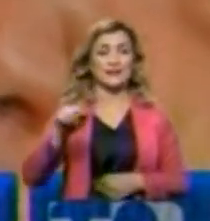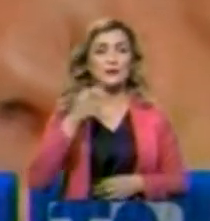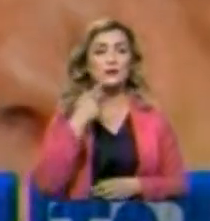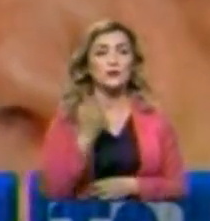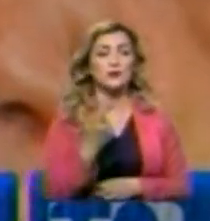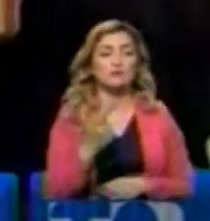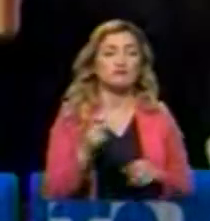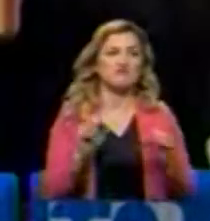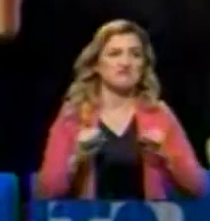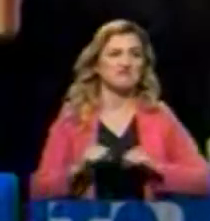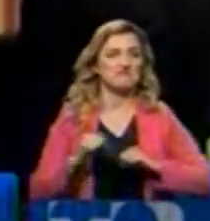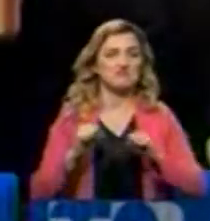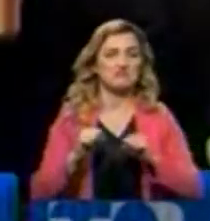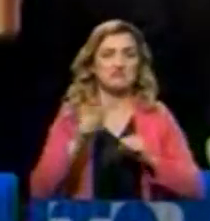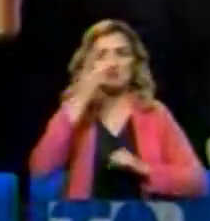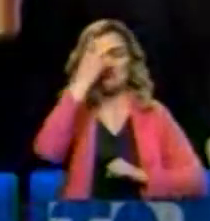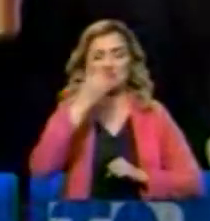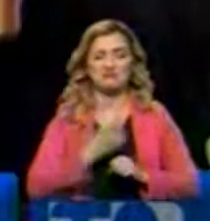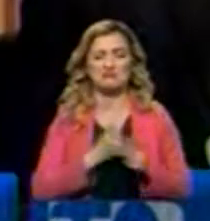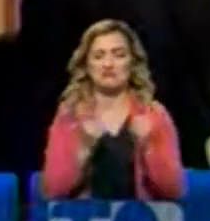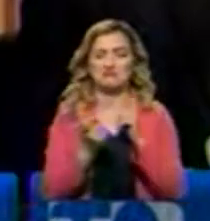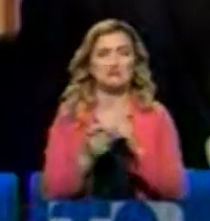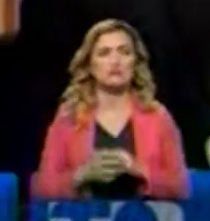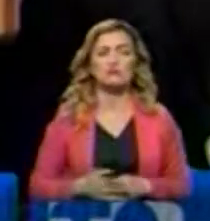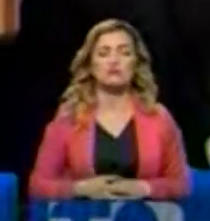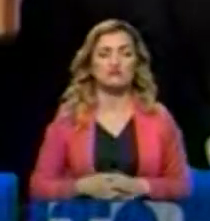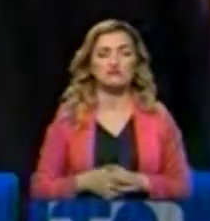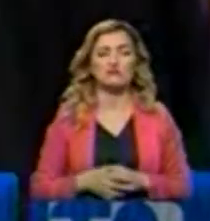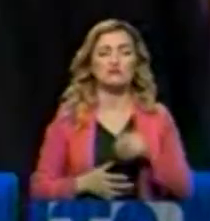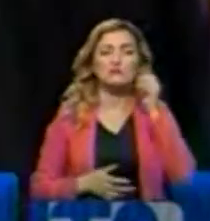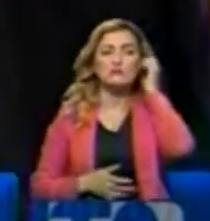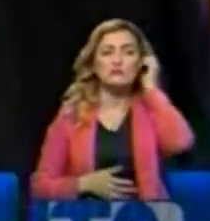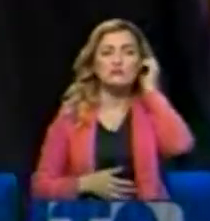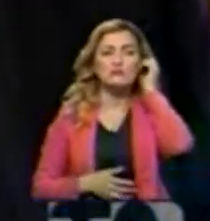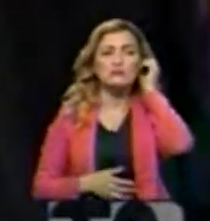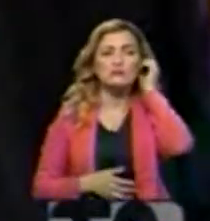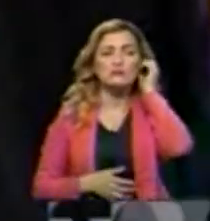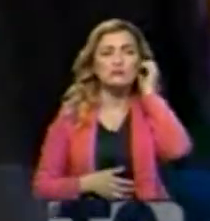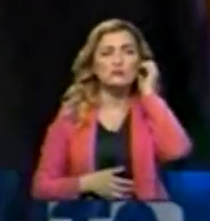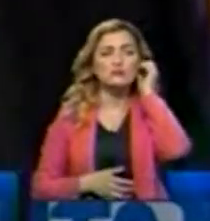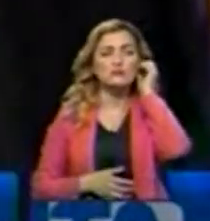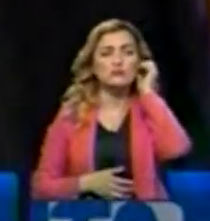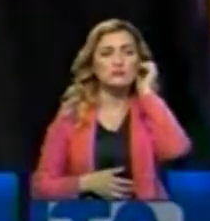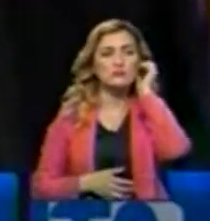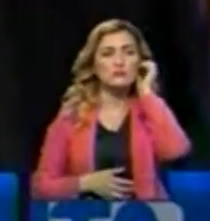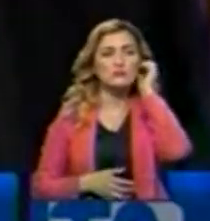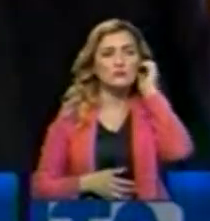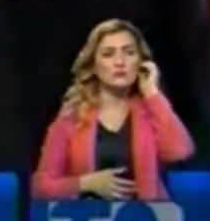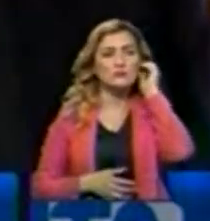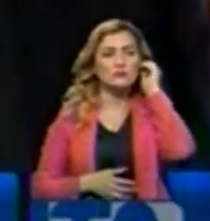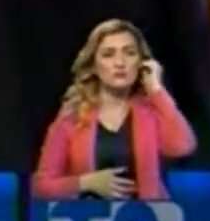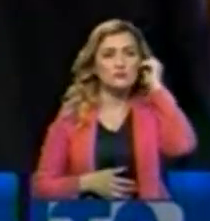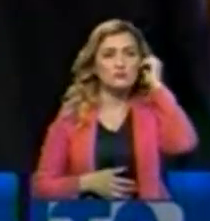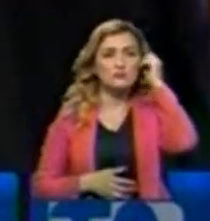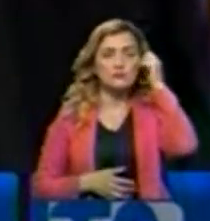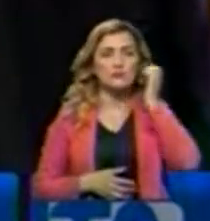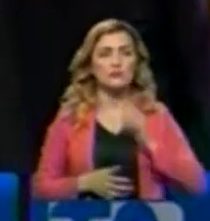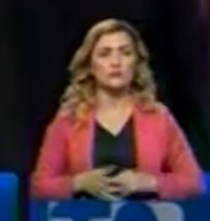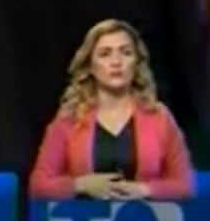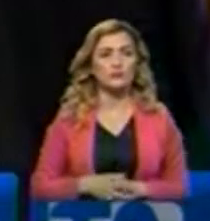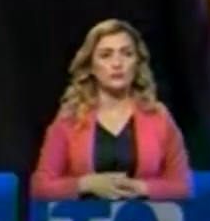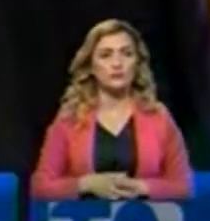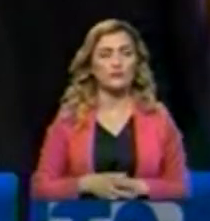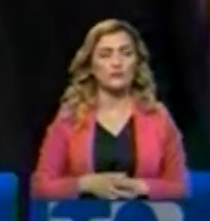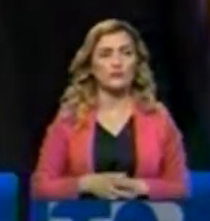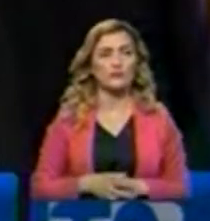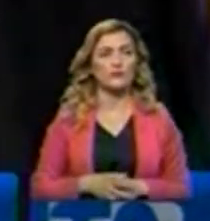poco probable que lo ya decidido cambie. Yo creo que no, yo creo que las evidencias que se incorporaron en